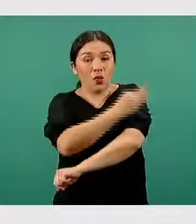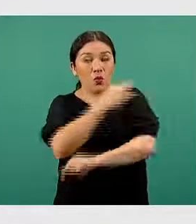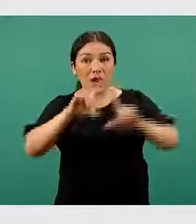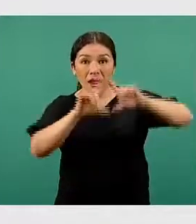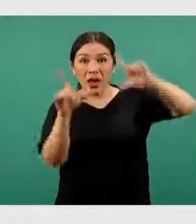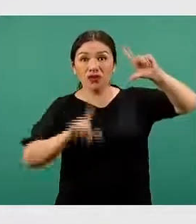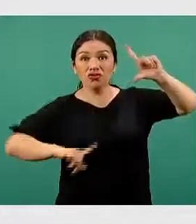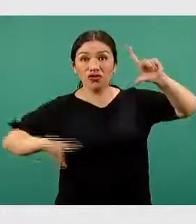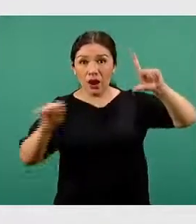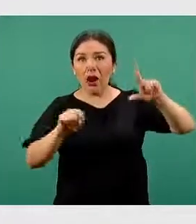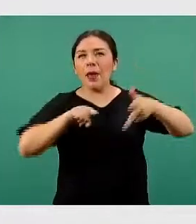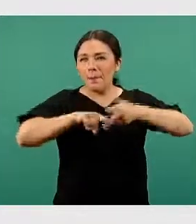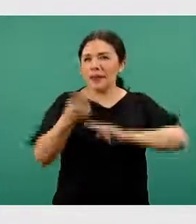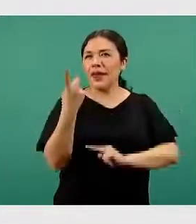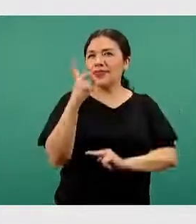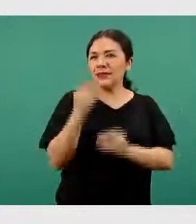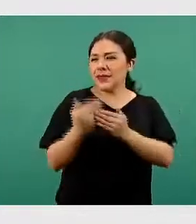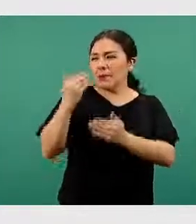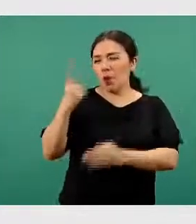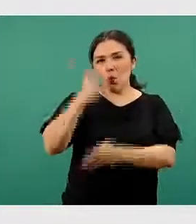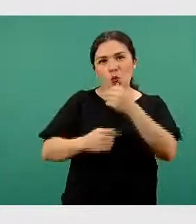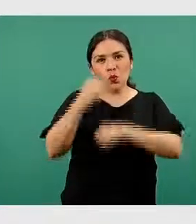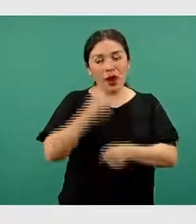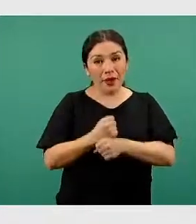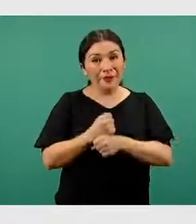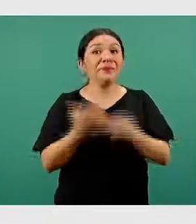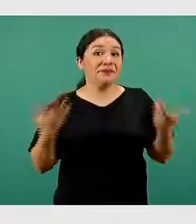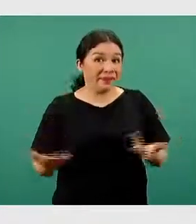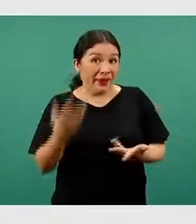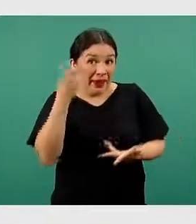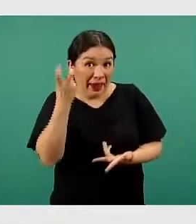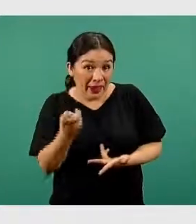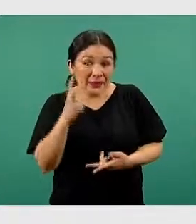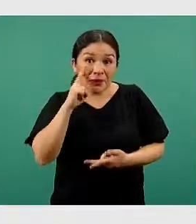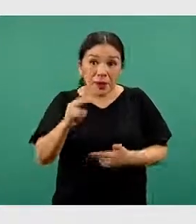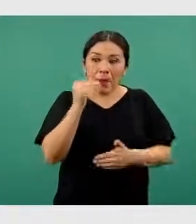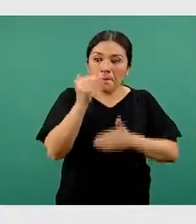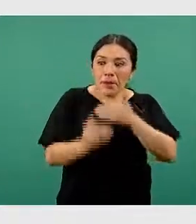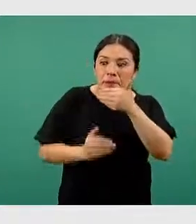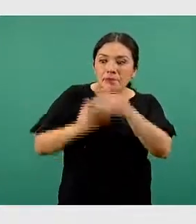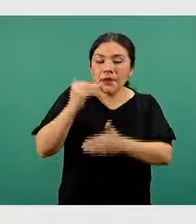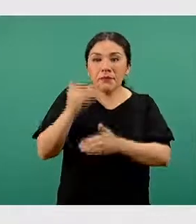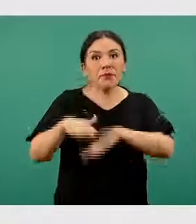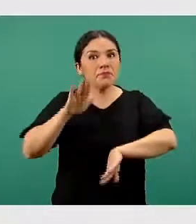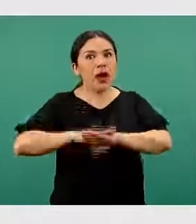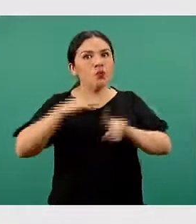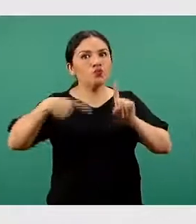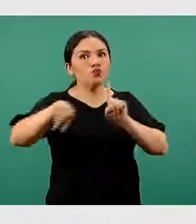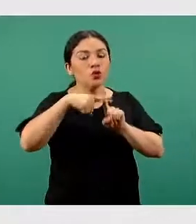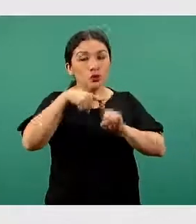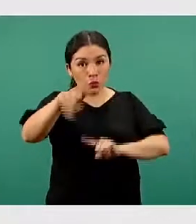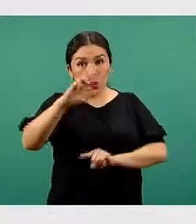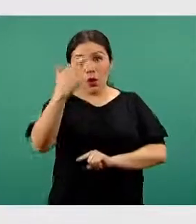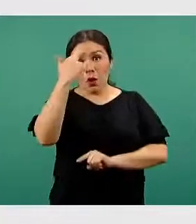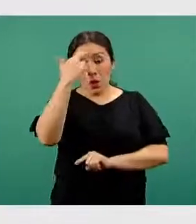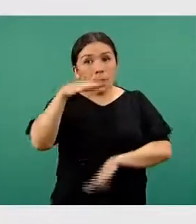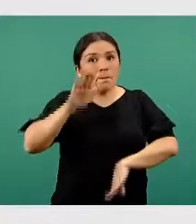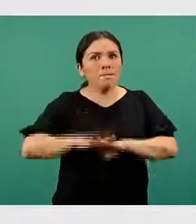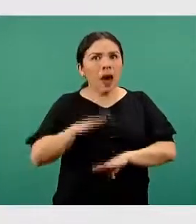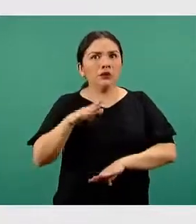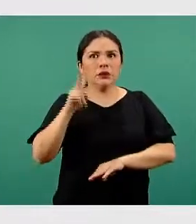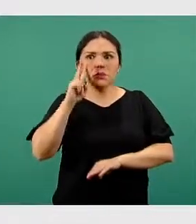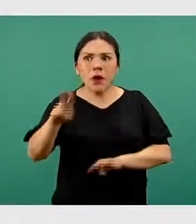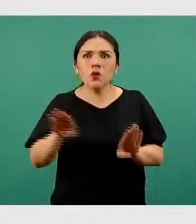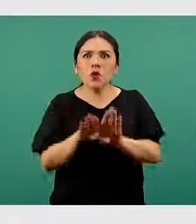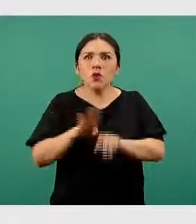de Vacunación desde diciembre del año pasado. Entonces son avances muy positivos. Recordemos que cada vez se va